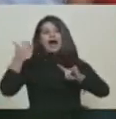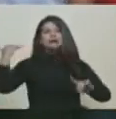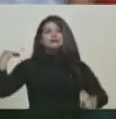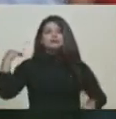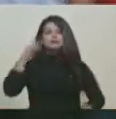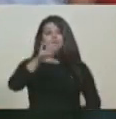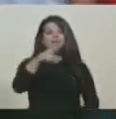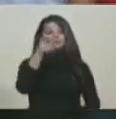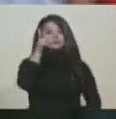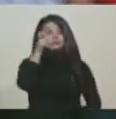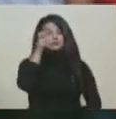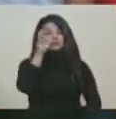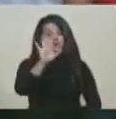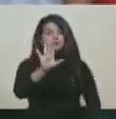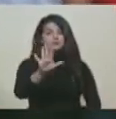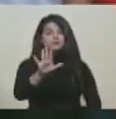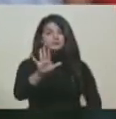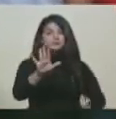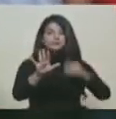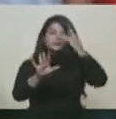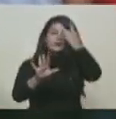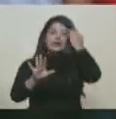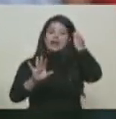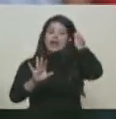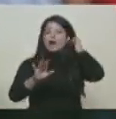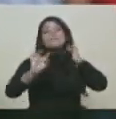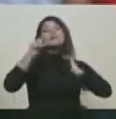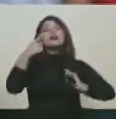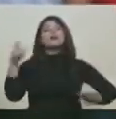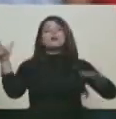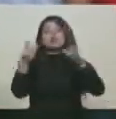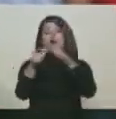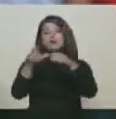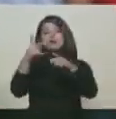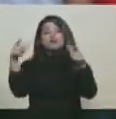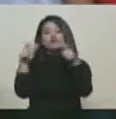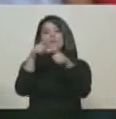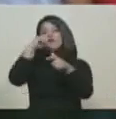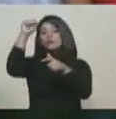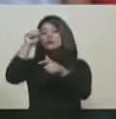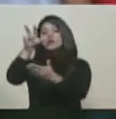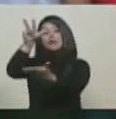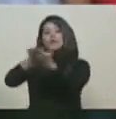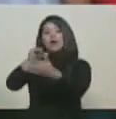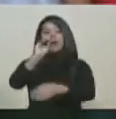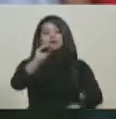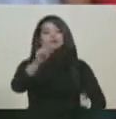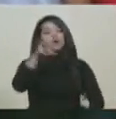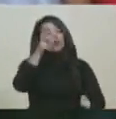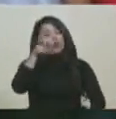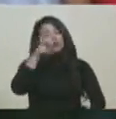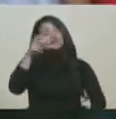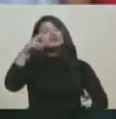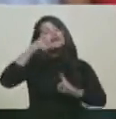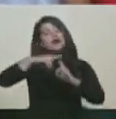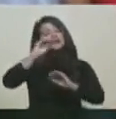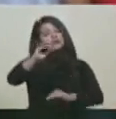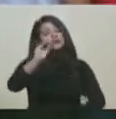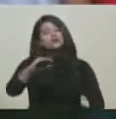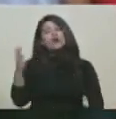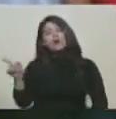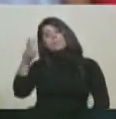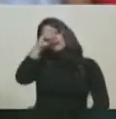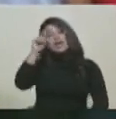151.000. Ajá, escuchen lo siguiente. En la primera reunión a Vilma Mora le aprobaron, escuche pueblo de Táchira, ¿por qué es a Vilma Mora? Porque